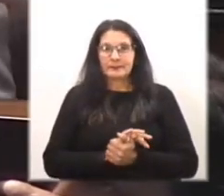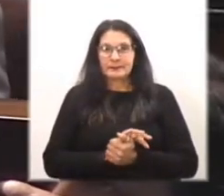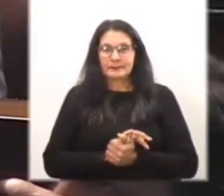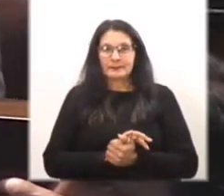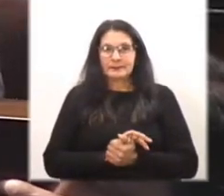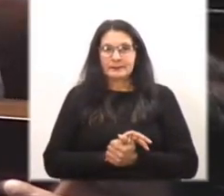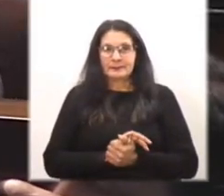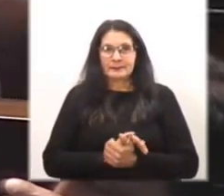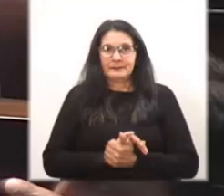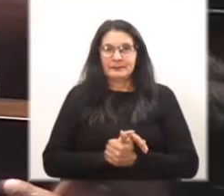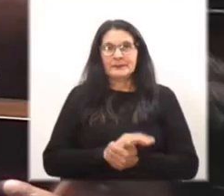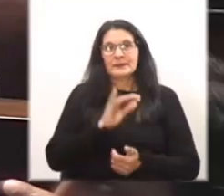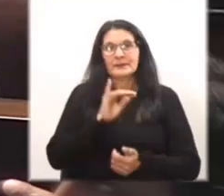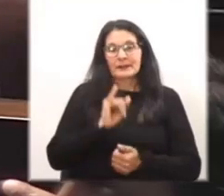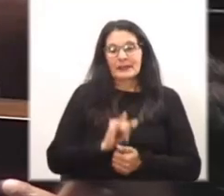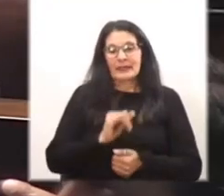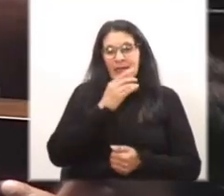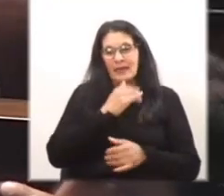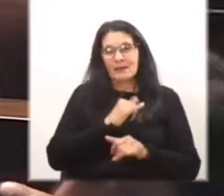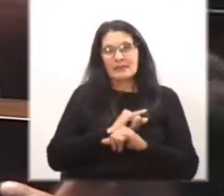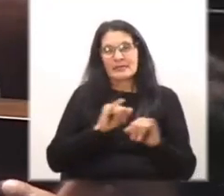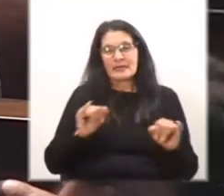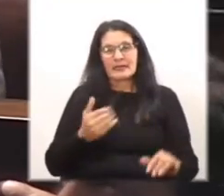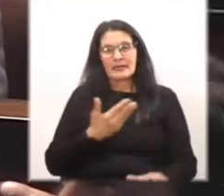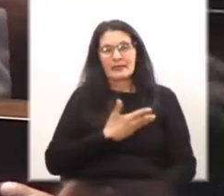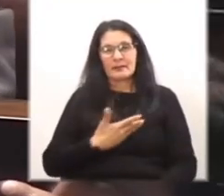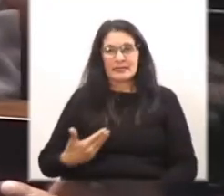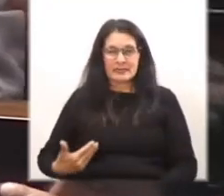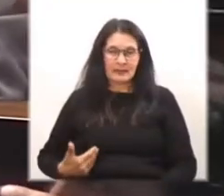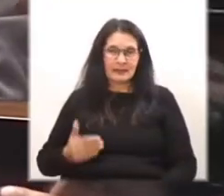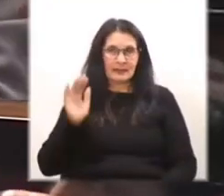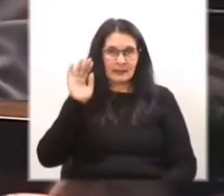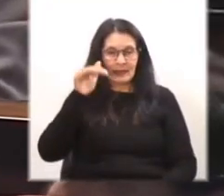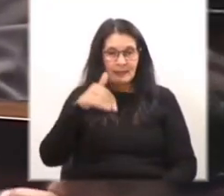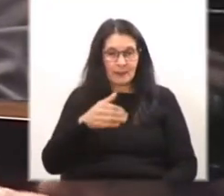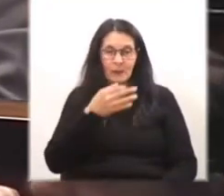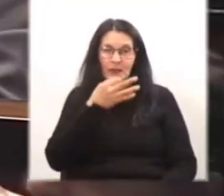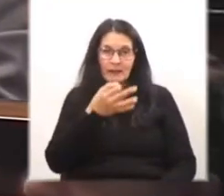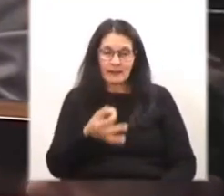Y el mensaje que el presidente de la República está dando con eso